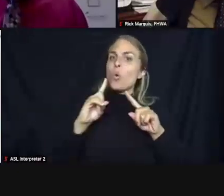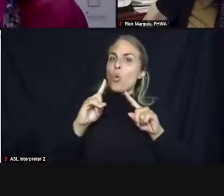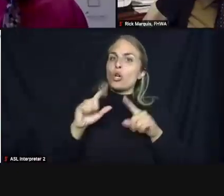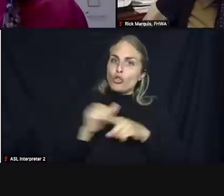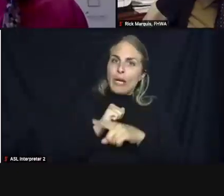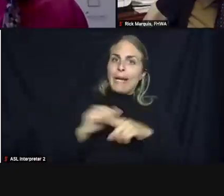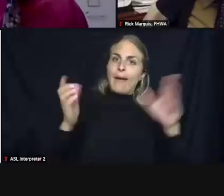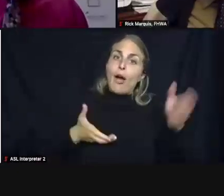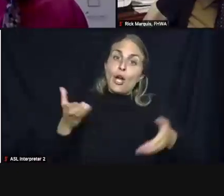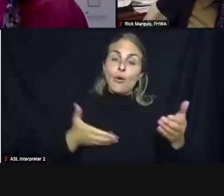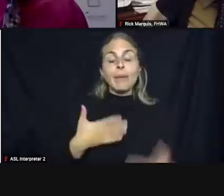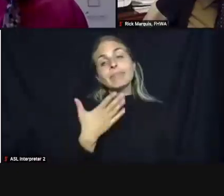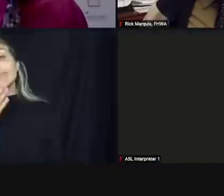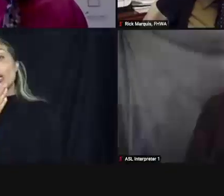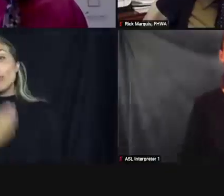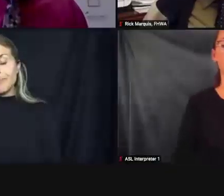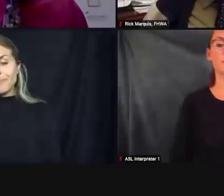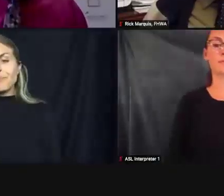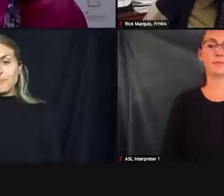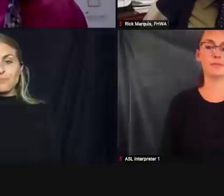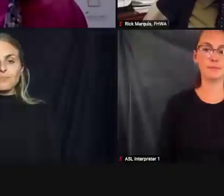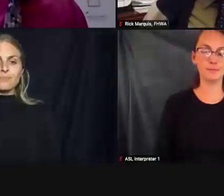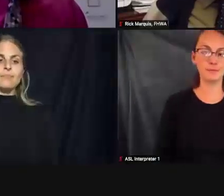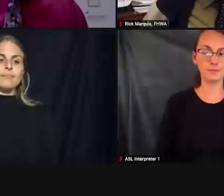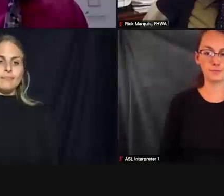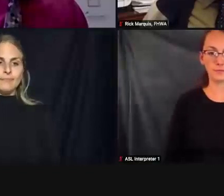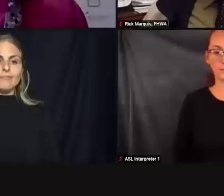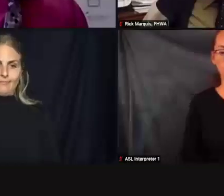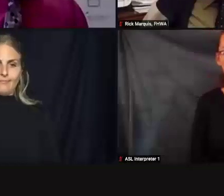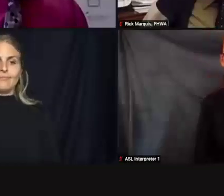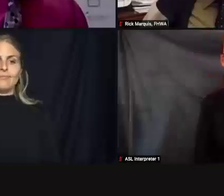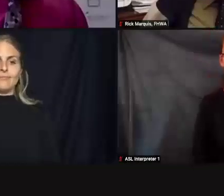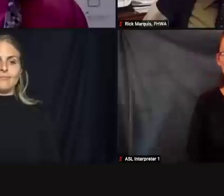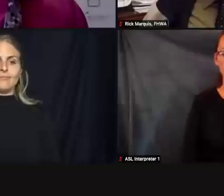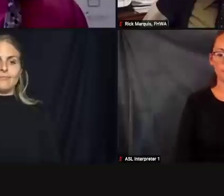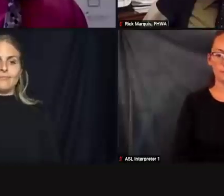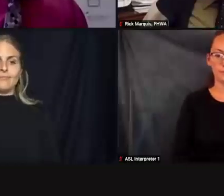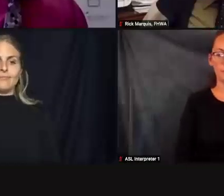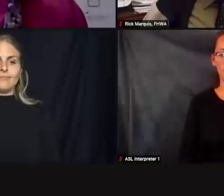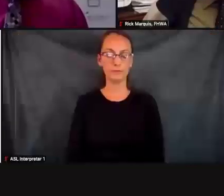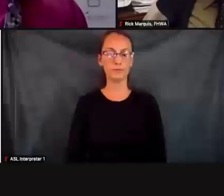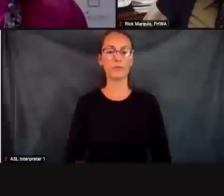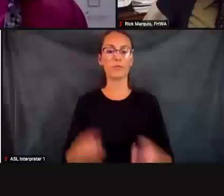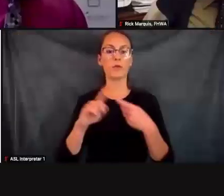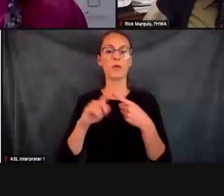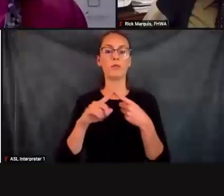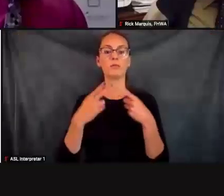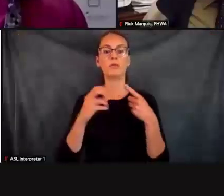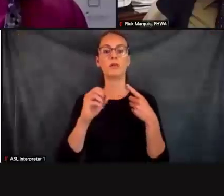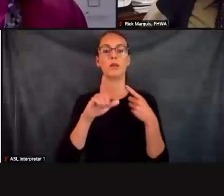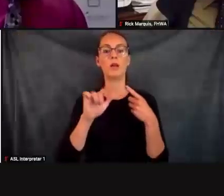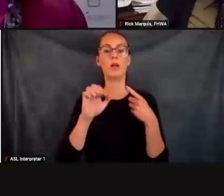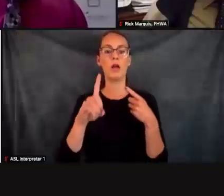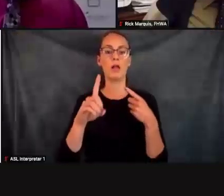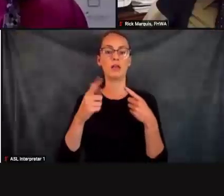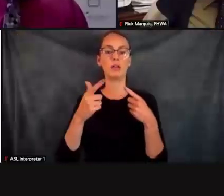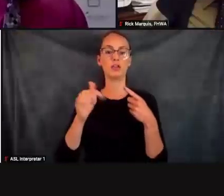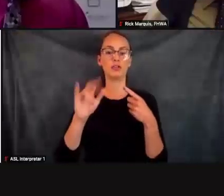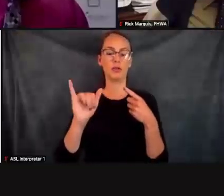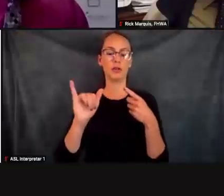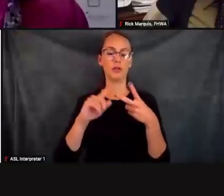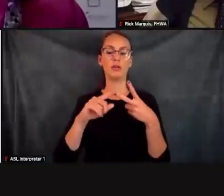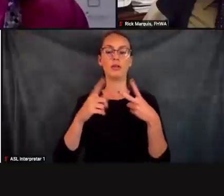Se debe de tomar eso en cuenta y hacer contratación allí. Holland Greg, seguido por